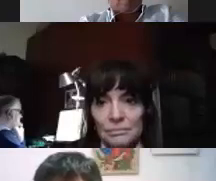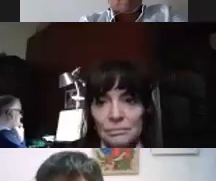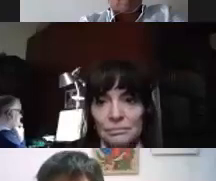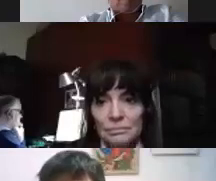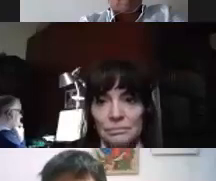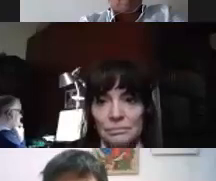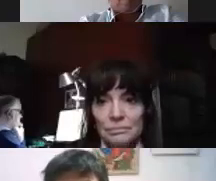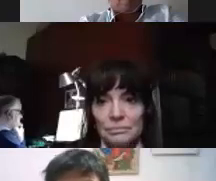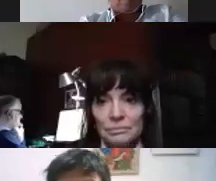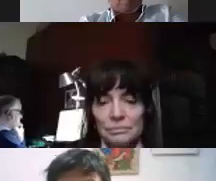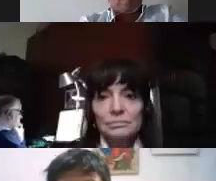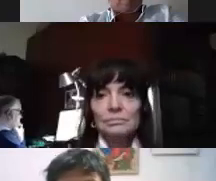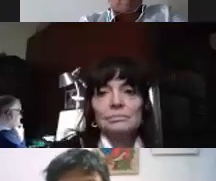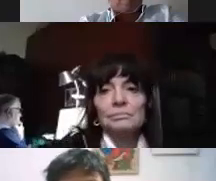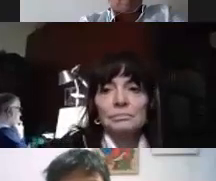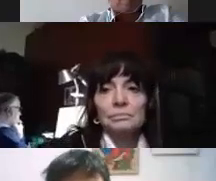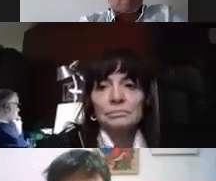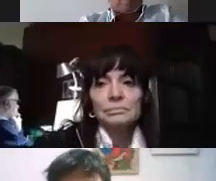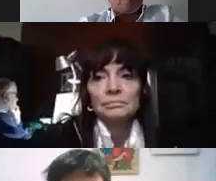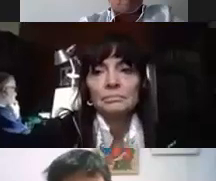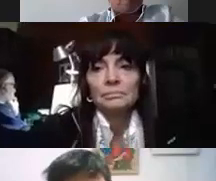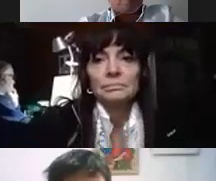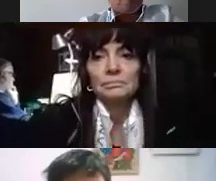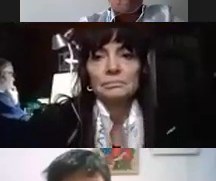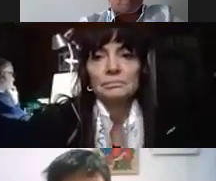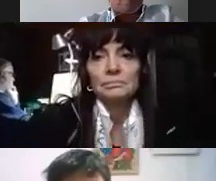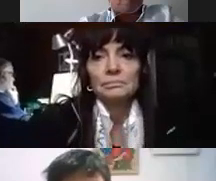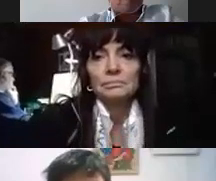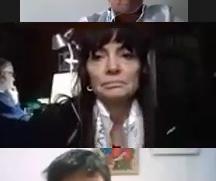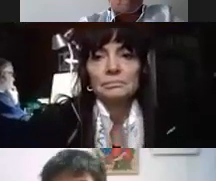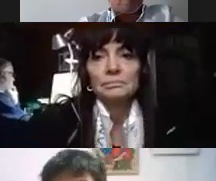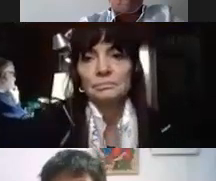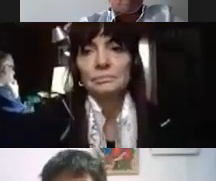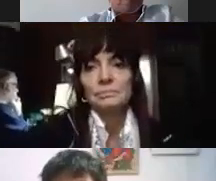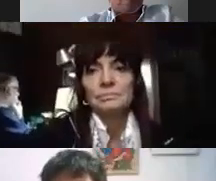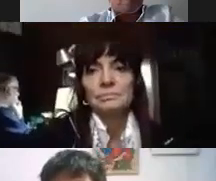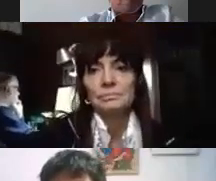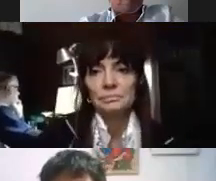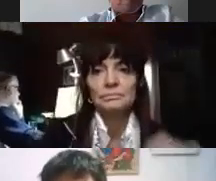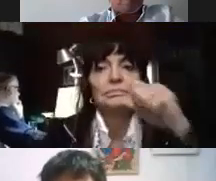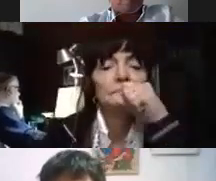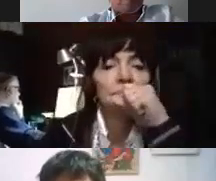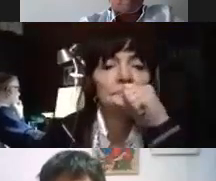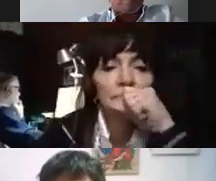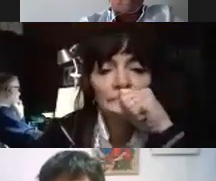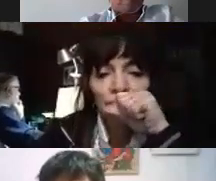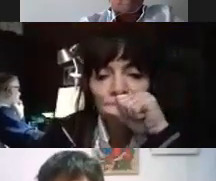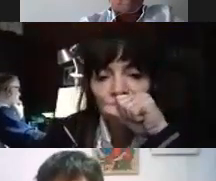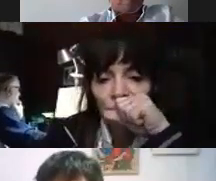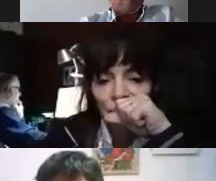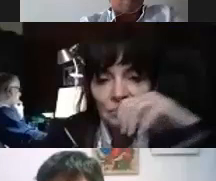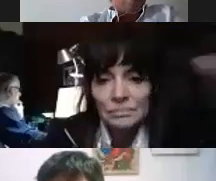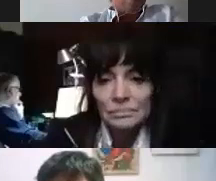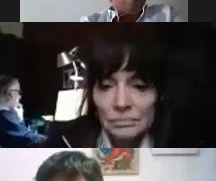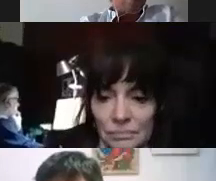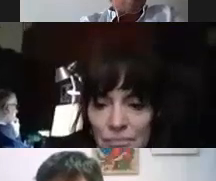esto, estando obligada la transportista a entregar un comprobante de recibo de dicho pedido, indicando fecha